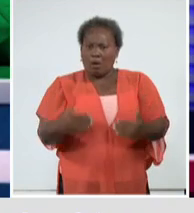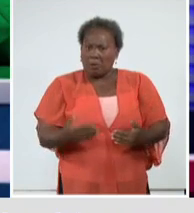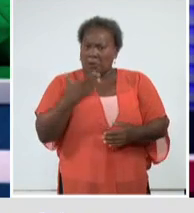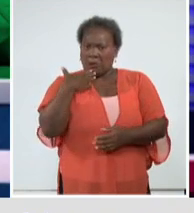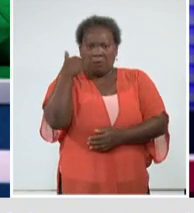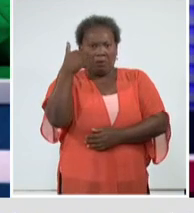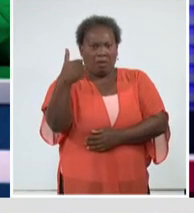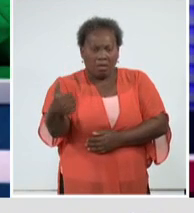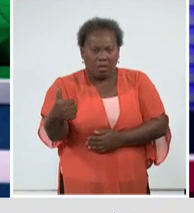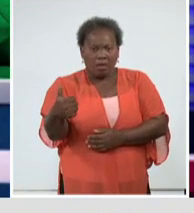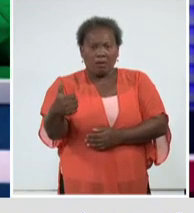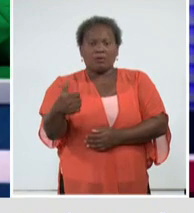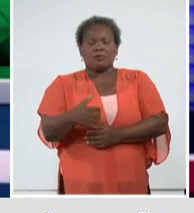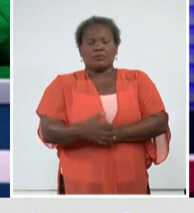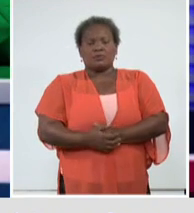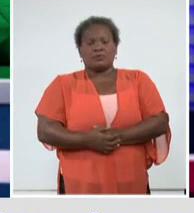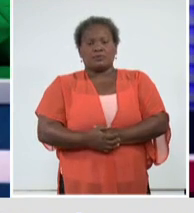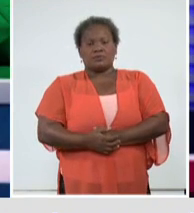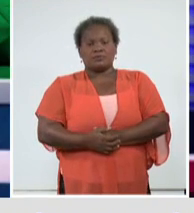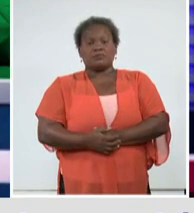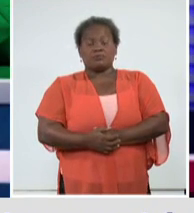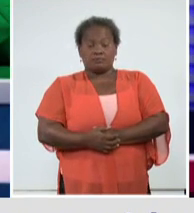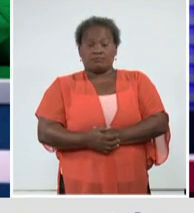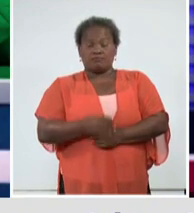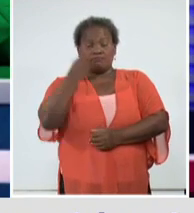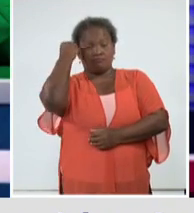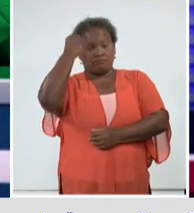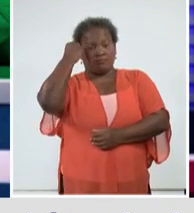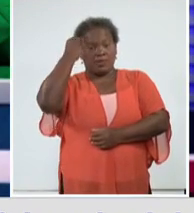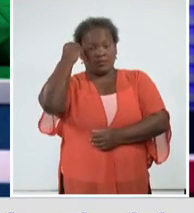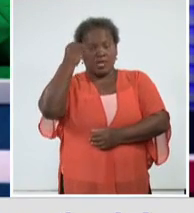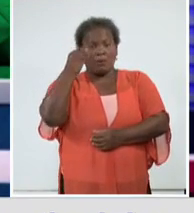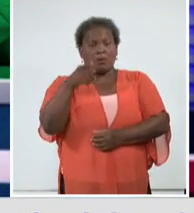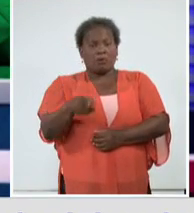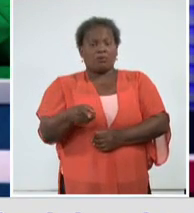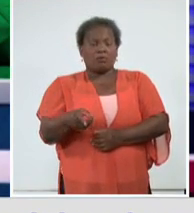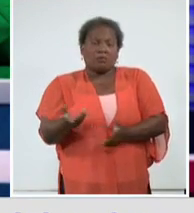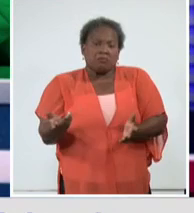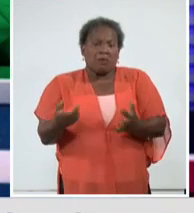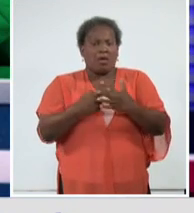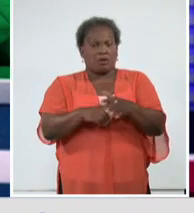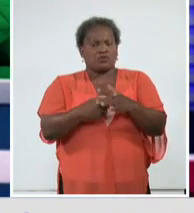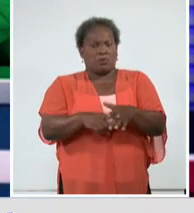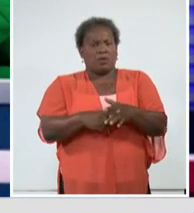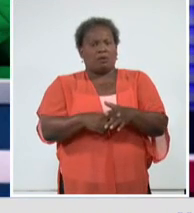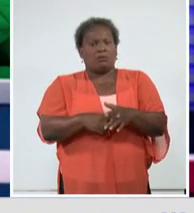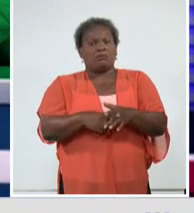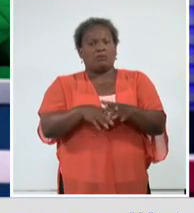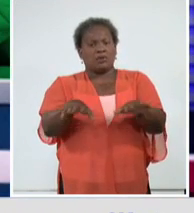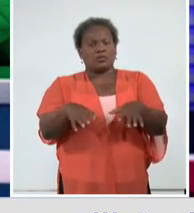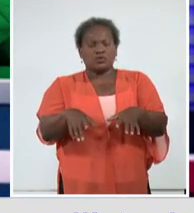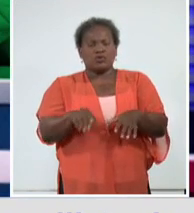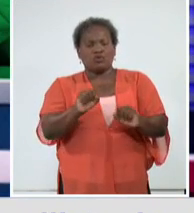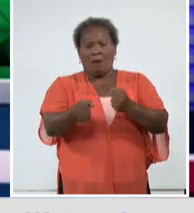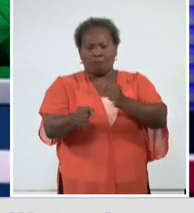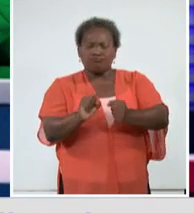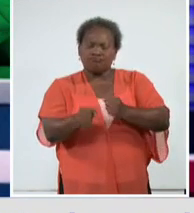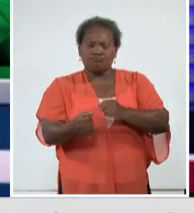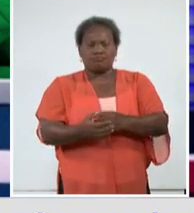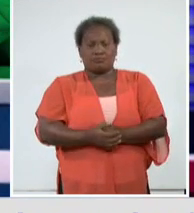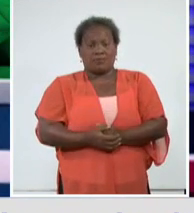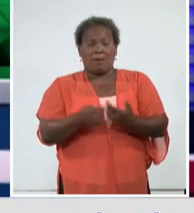se necesita en estos momentos, pues consideramos que va a ser una situación que va a ser yugulada, pero obviamente